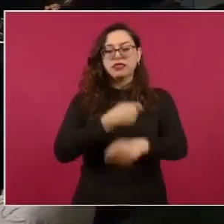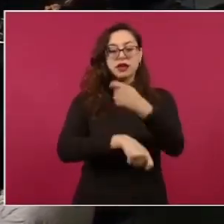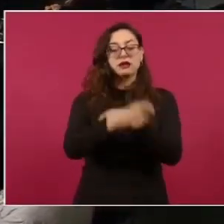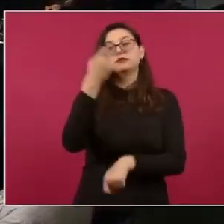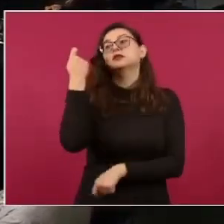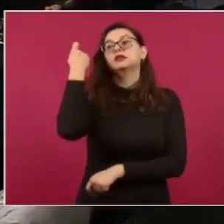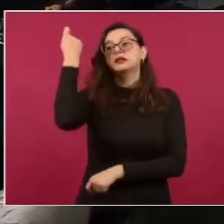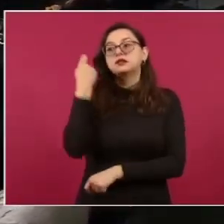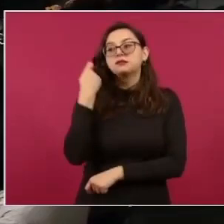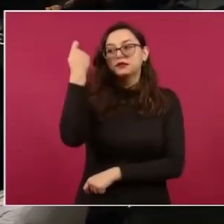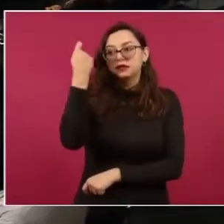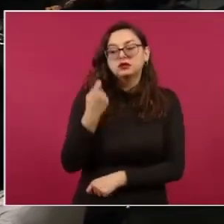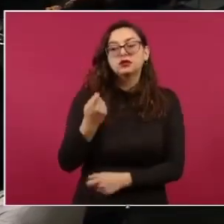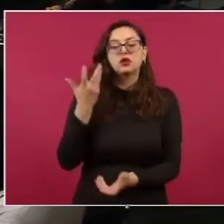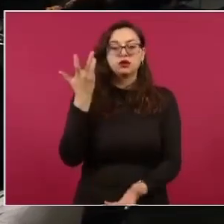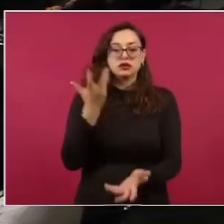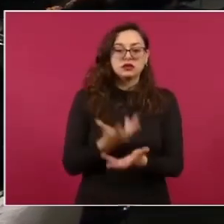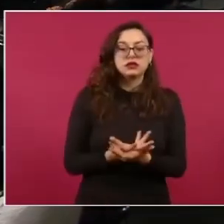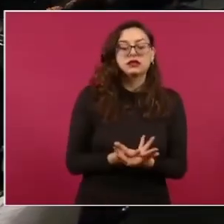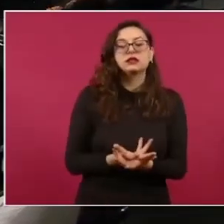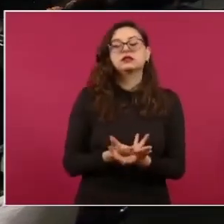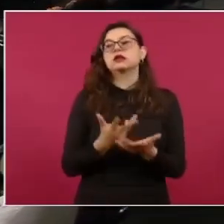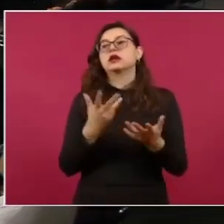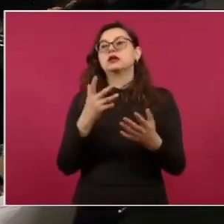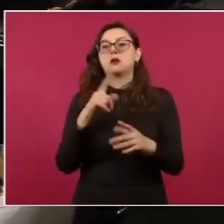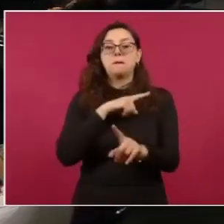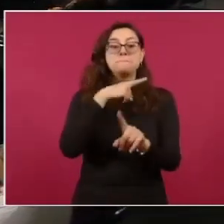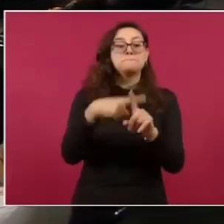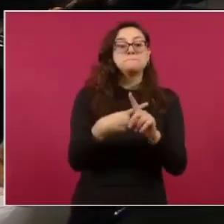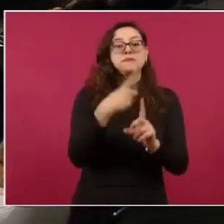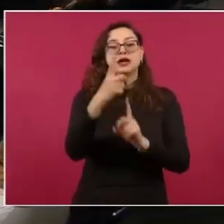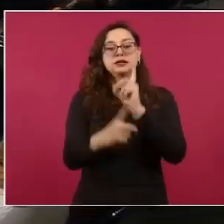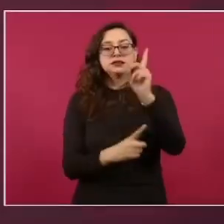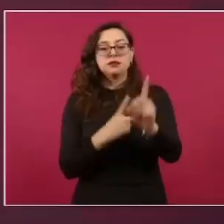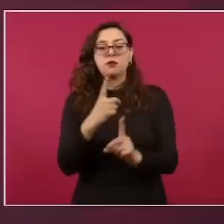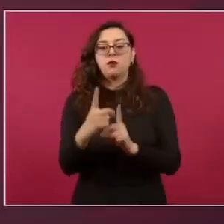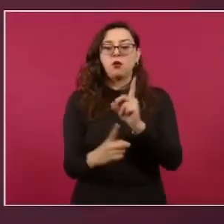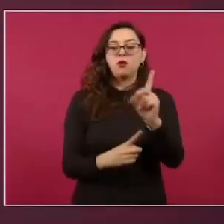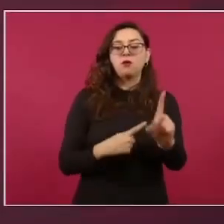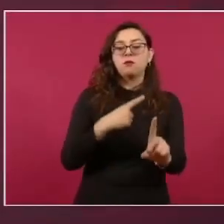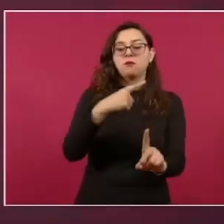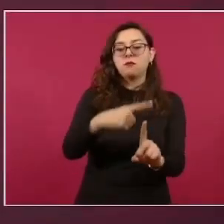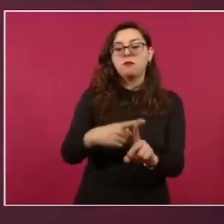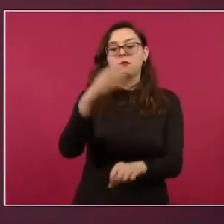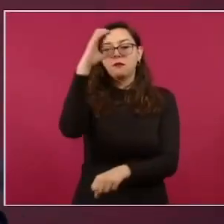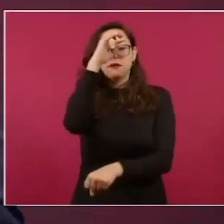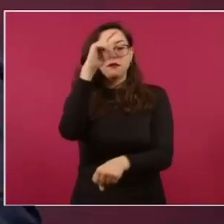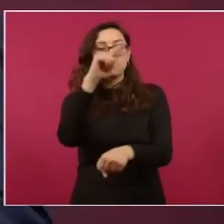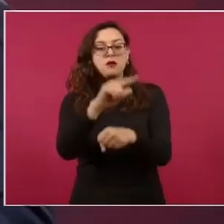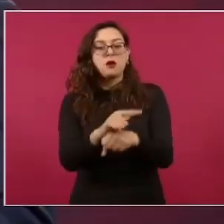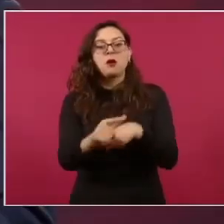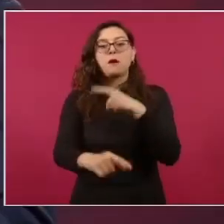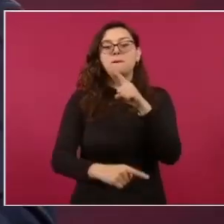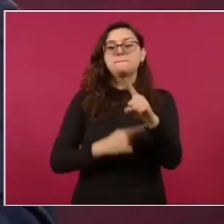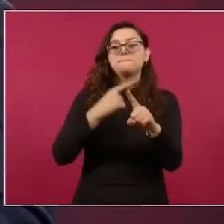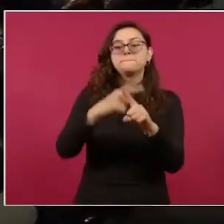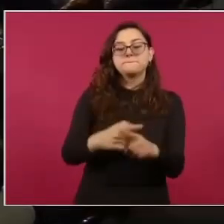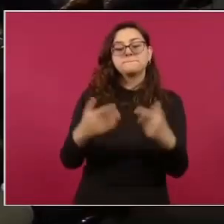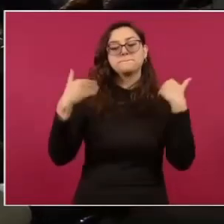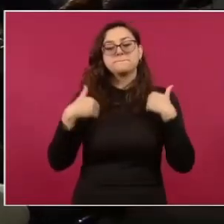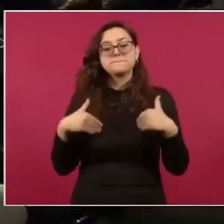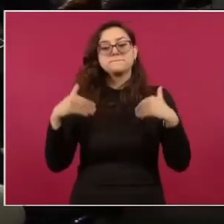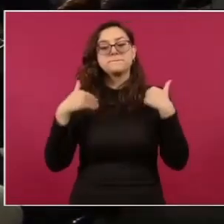etcétera, sin dejar de lado el deporte, la cultura y el esparcimiento. Hoy, por cierto, se